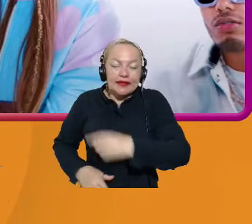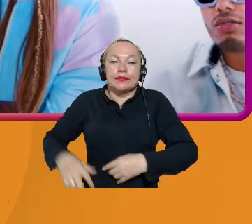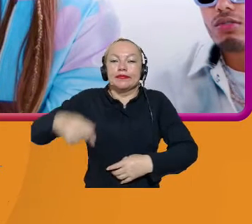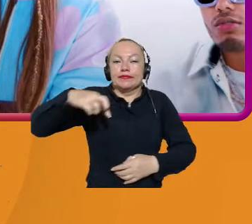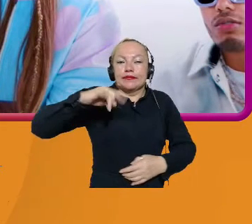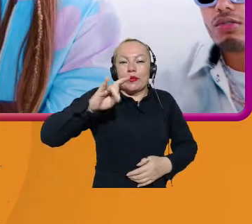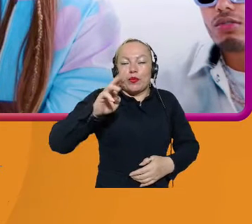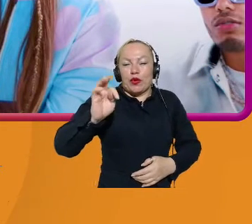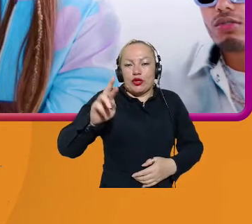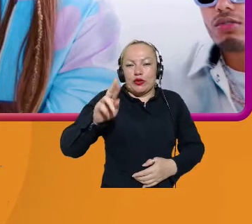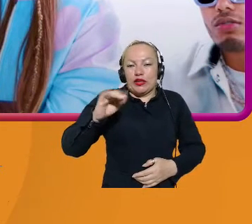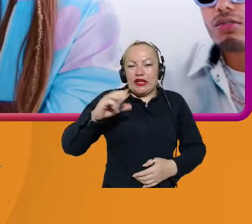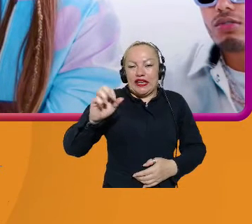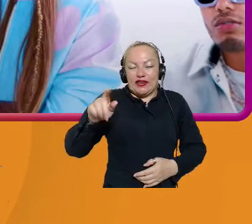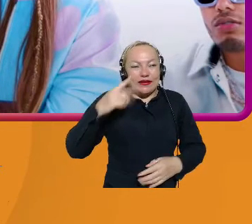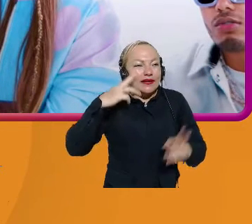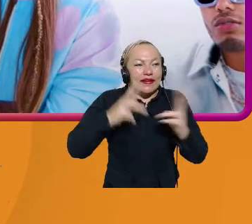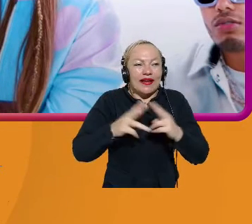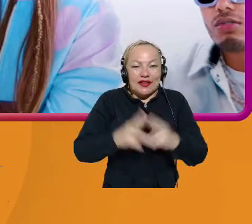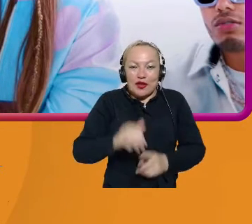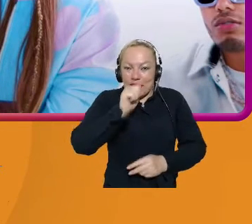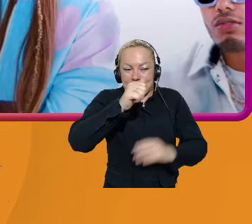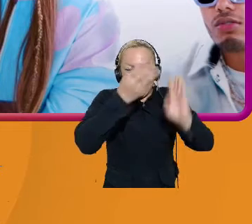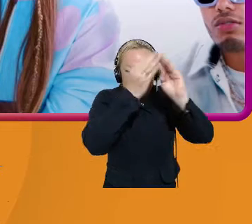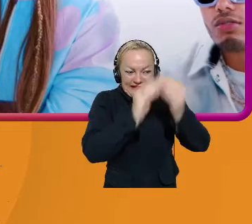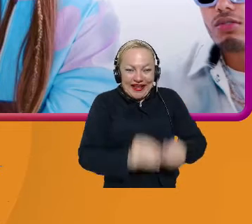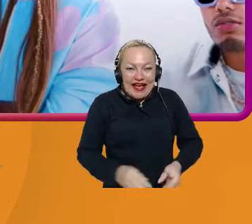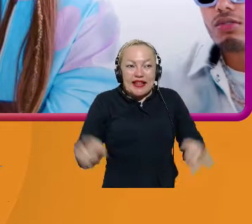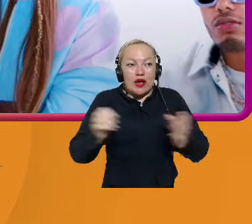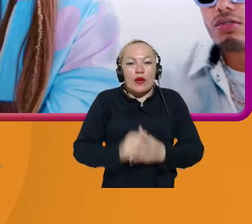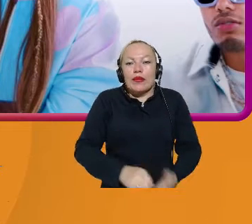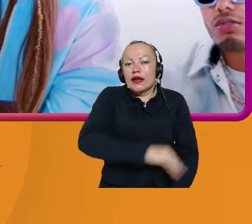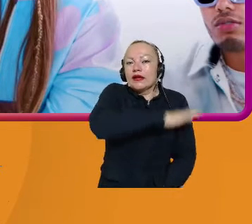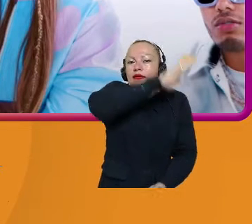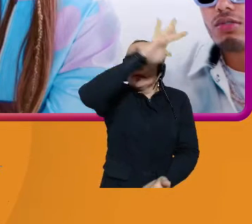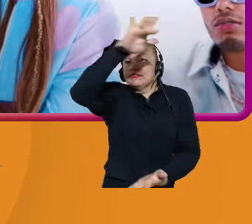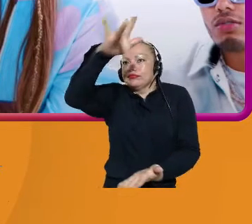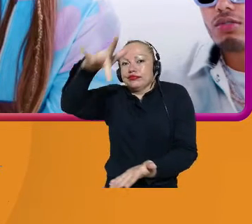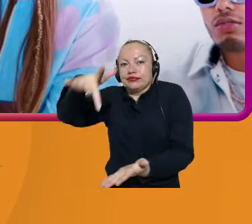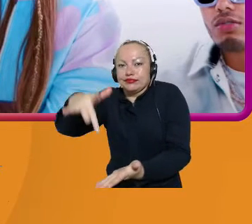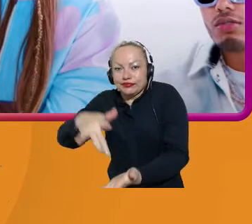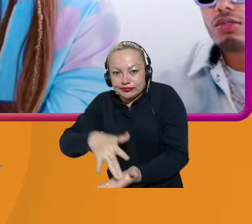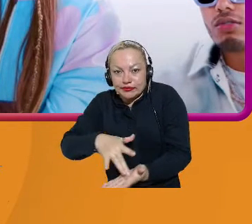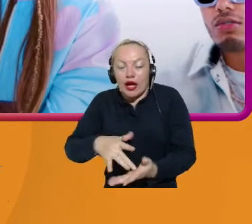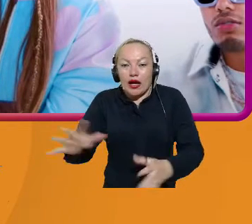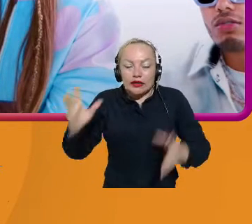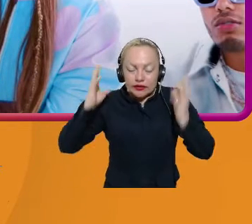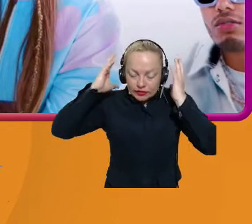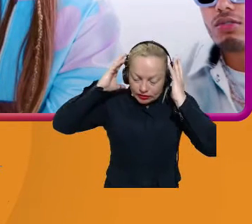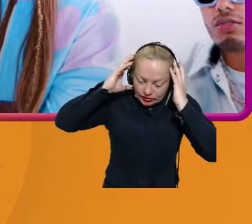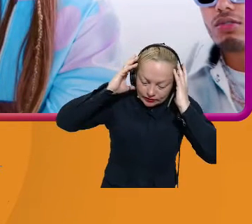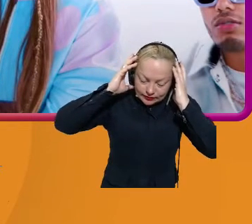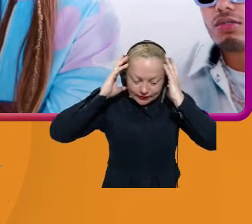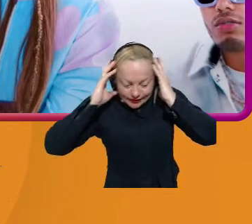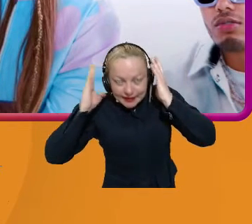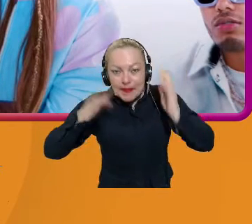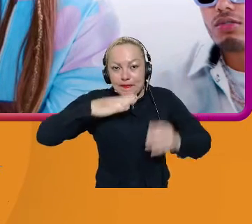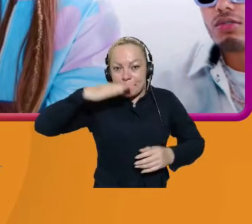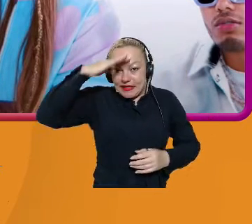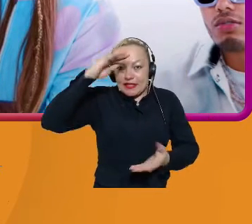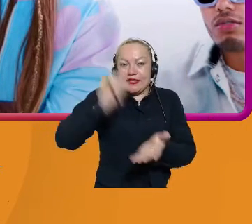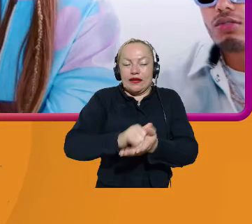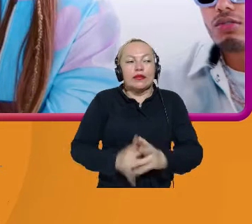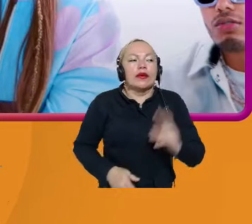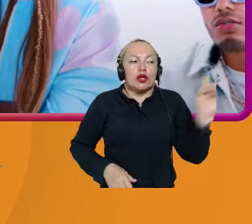que sacaron la pócima mágica del reggaetón, sí, que es como vienen a grabar a Medellín. Ñejo y Dálmata viven en